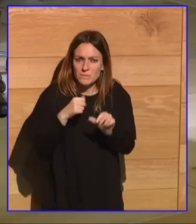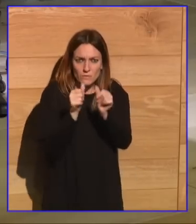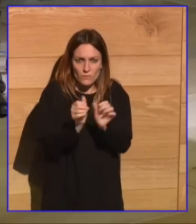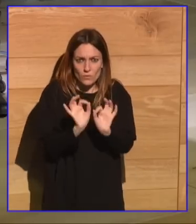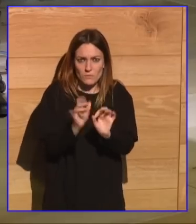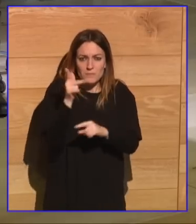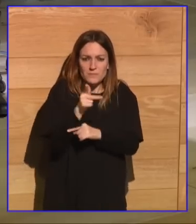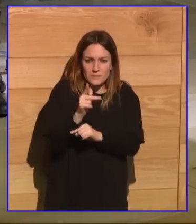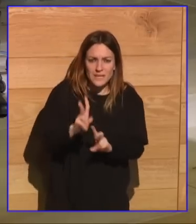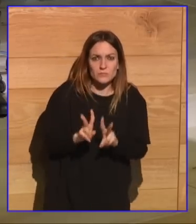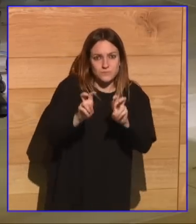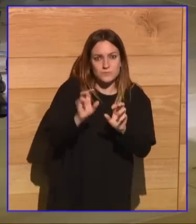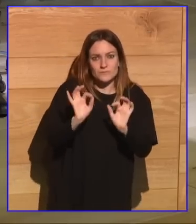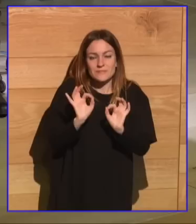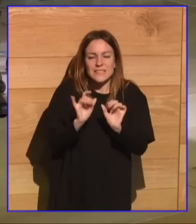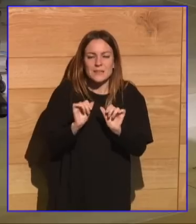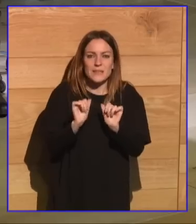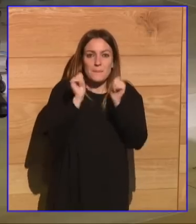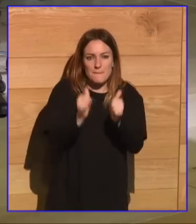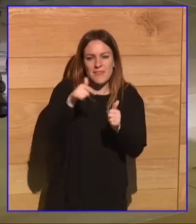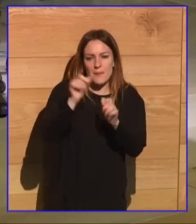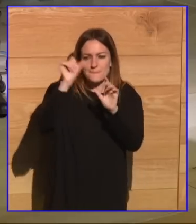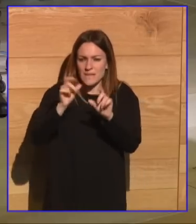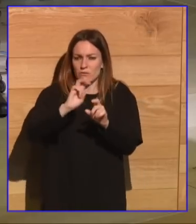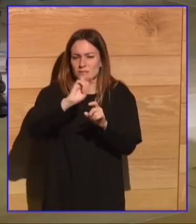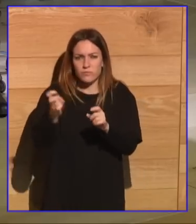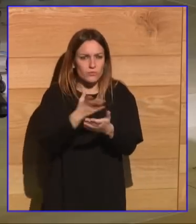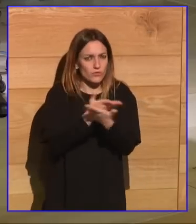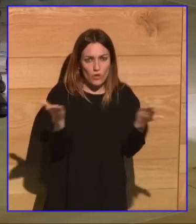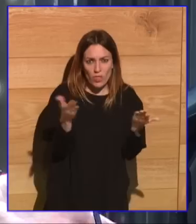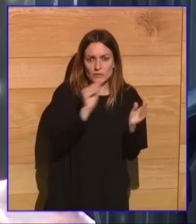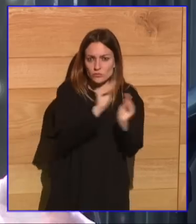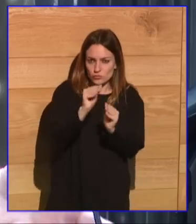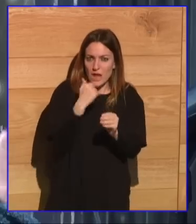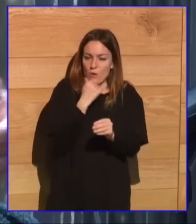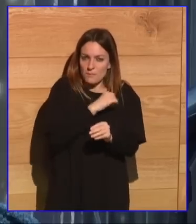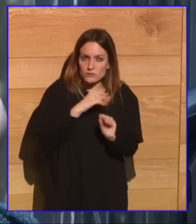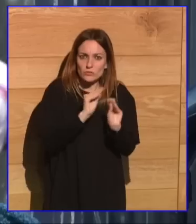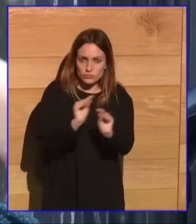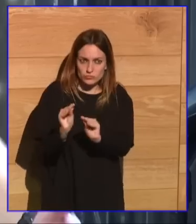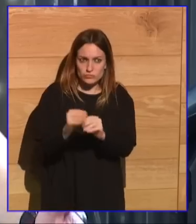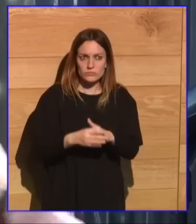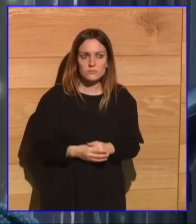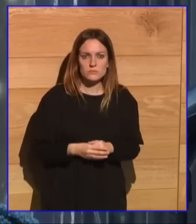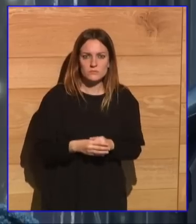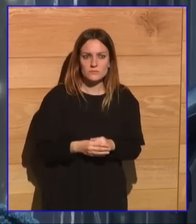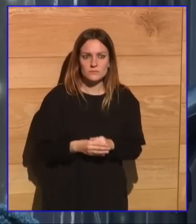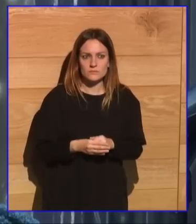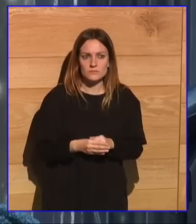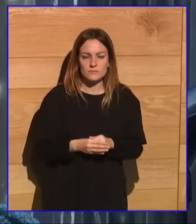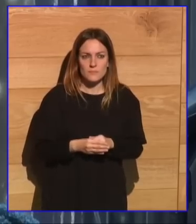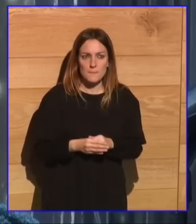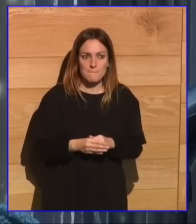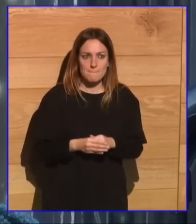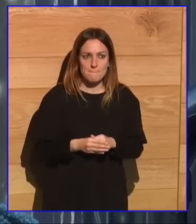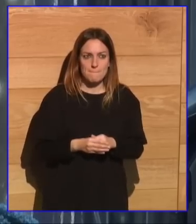plano inicial que usa en todas sus películas, que no tiene que ver con lo que va a pasar después, pero que es alegórico en cierta forma, que lo hace ya desde Baxi Malone y hasta el